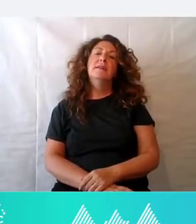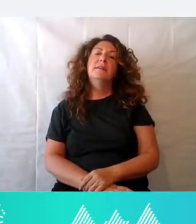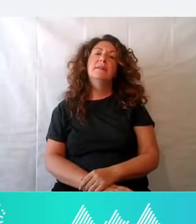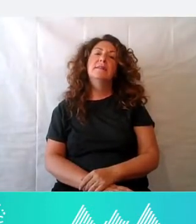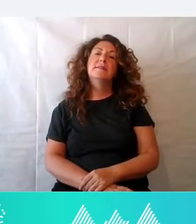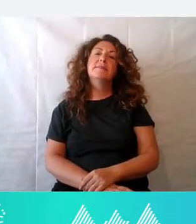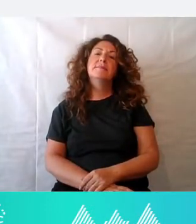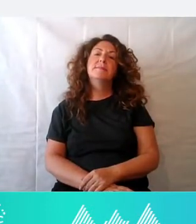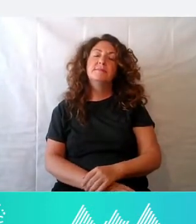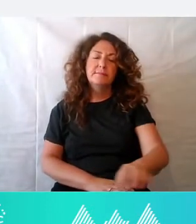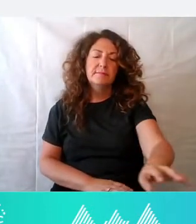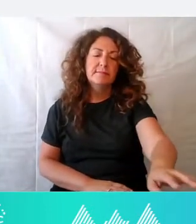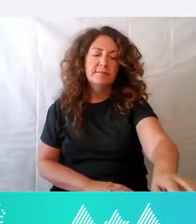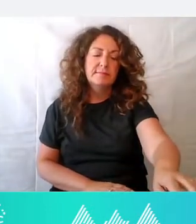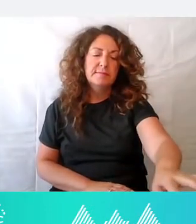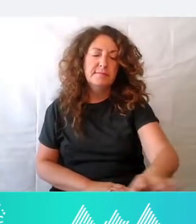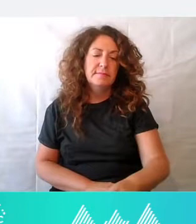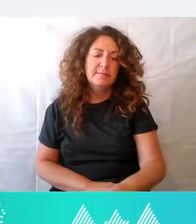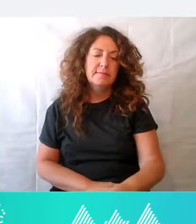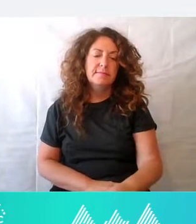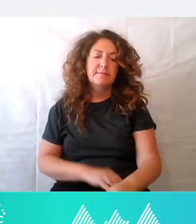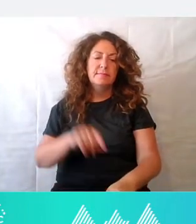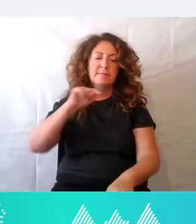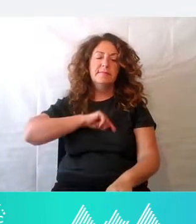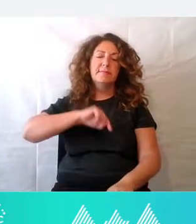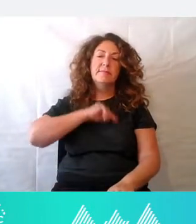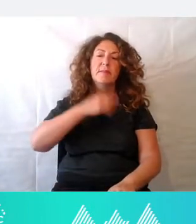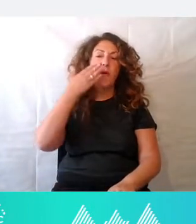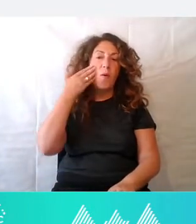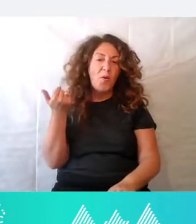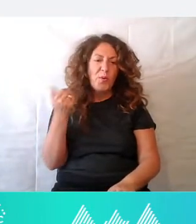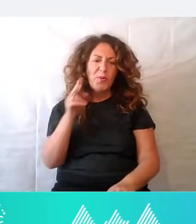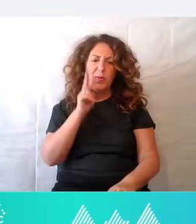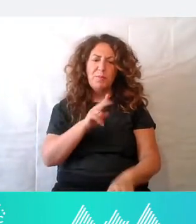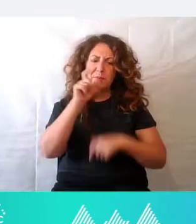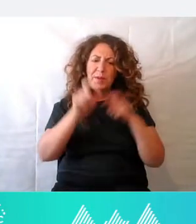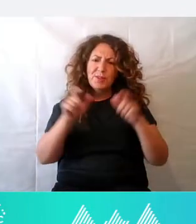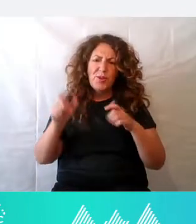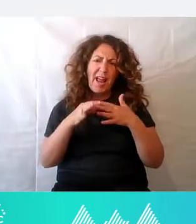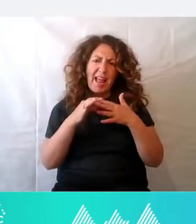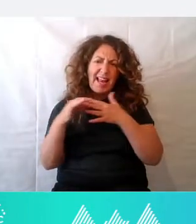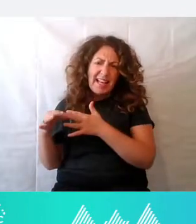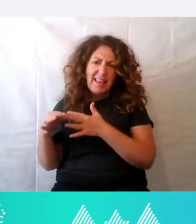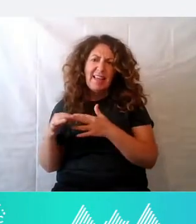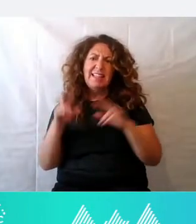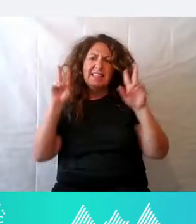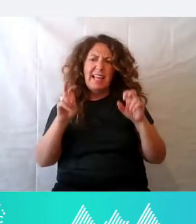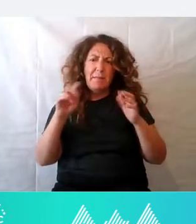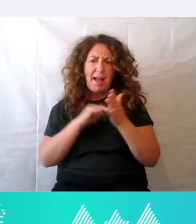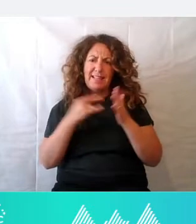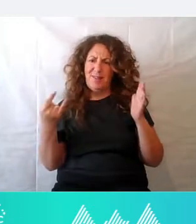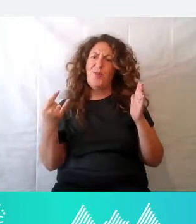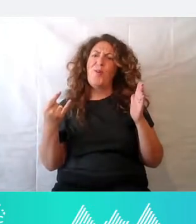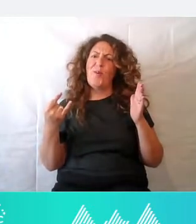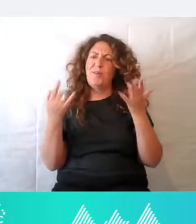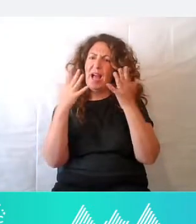orgullo ante tanto en tanto gente tan líder en materia de tecnología como sois vosotros me aplaudáis en nuestro